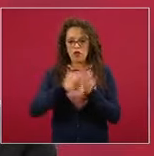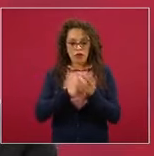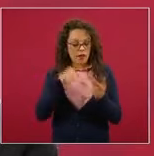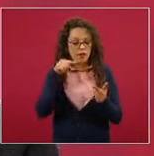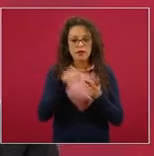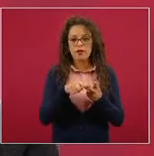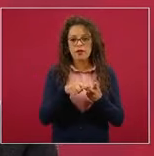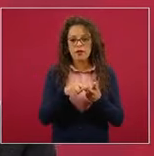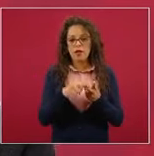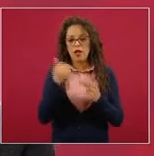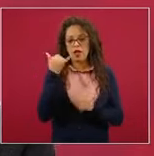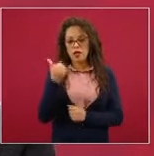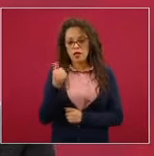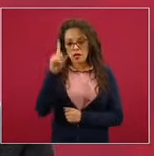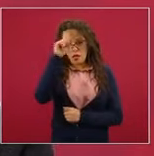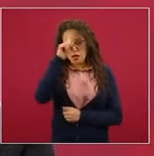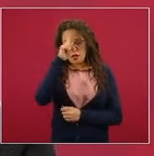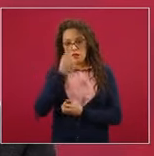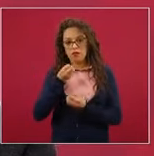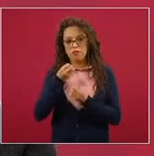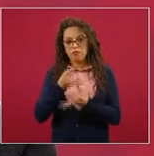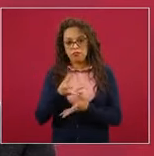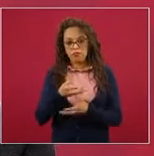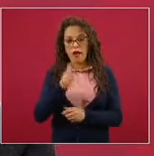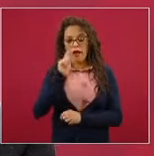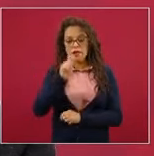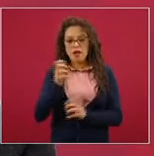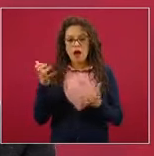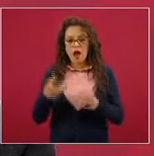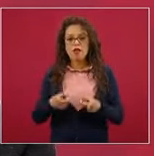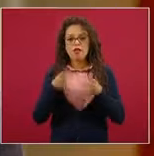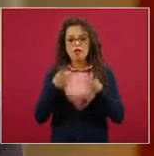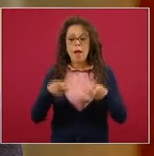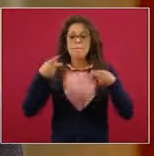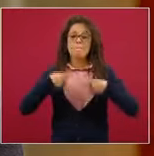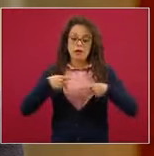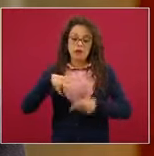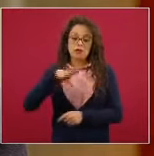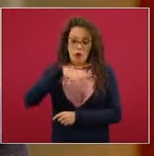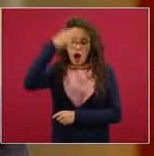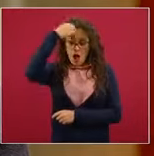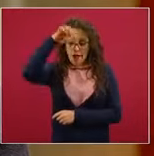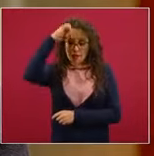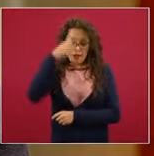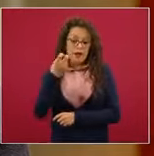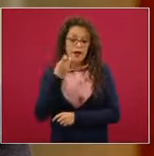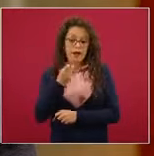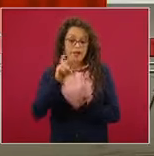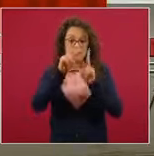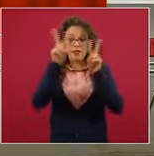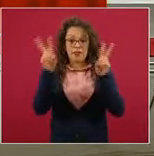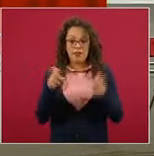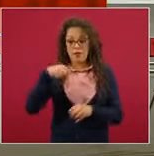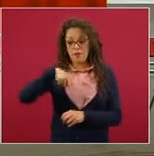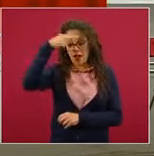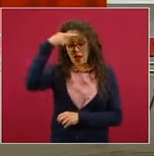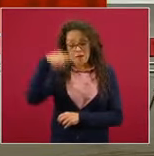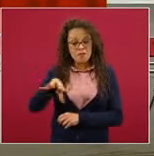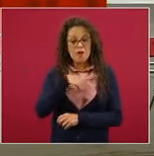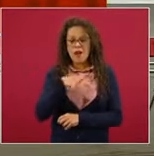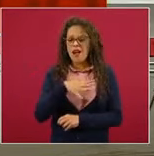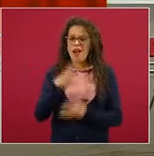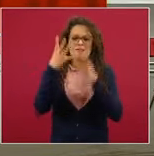las recomendaciones las conducen personas que tienen experiencia en el campo. En México tenemos varios grupos